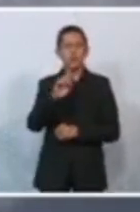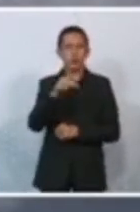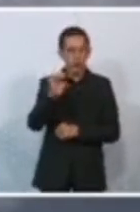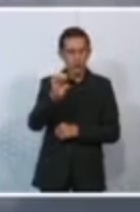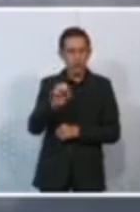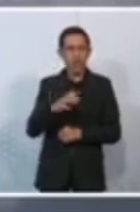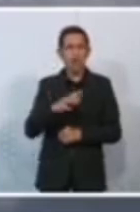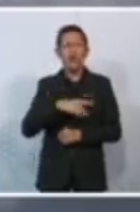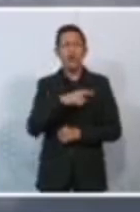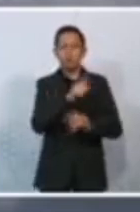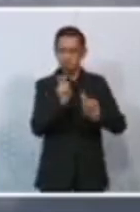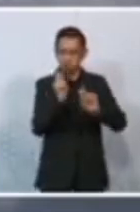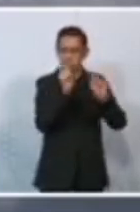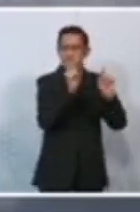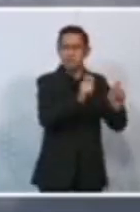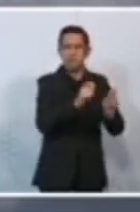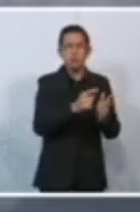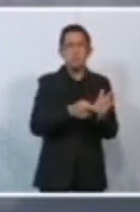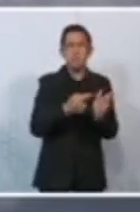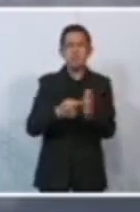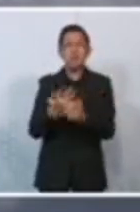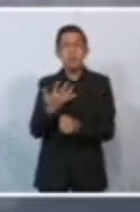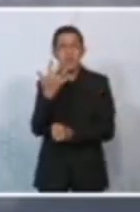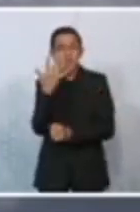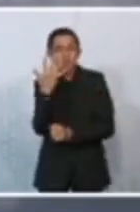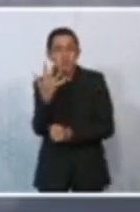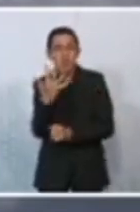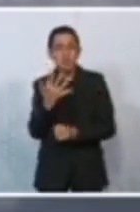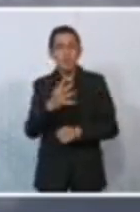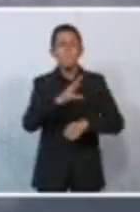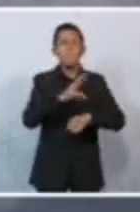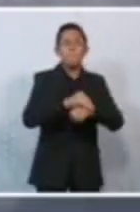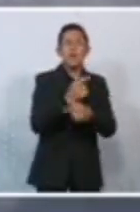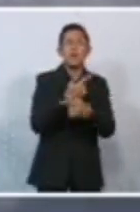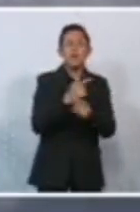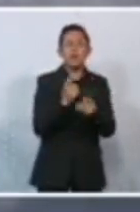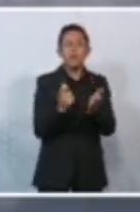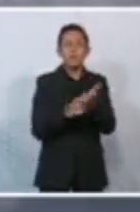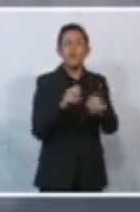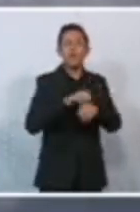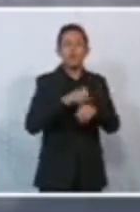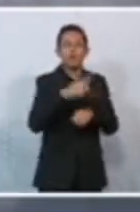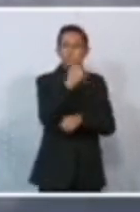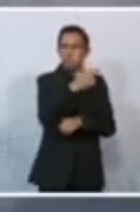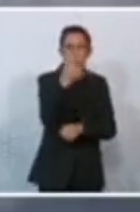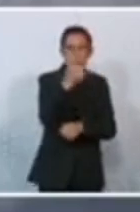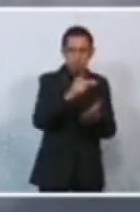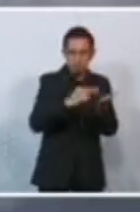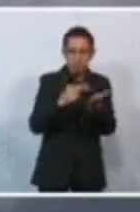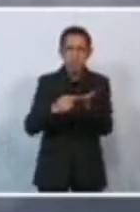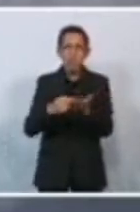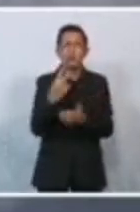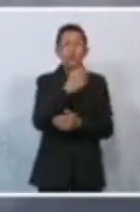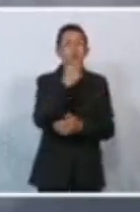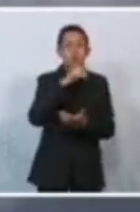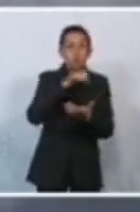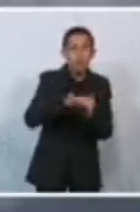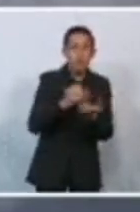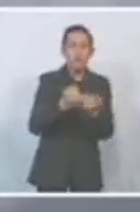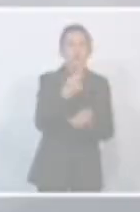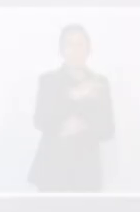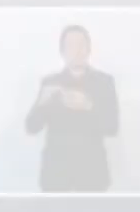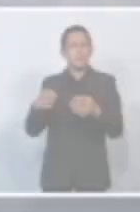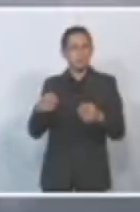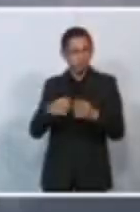dio no una, no dos, 5 concesiones de taxi a tu nombre, al nombre de tu esposo y de